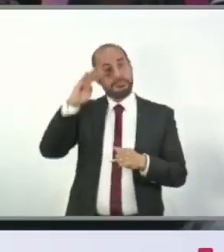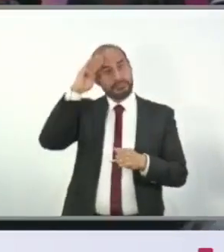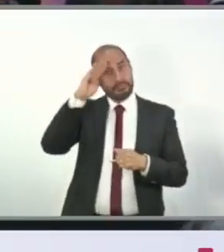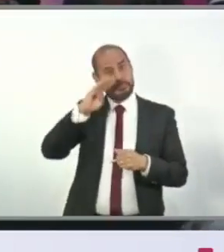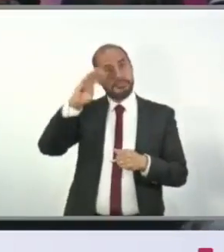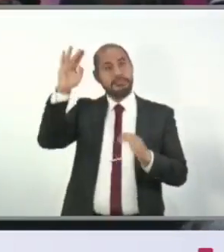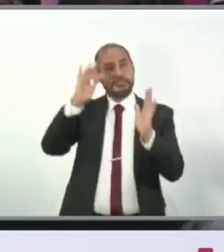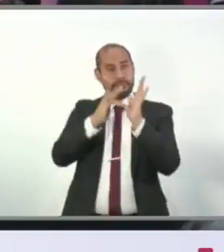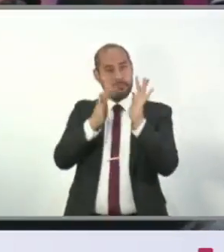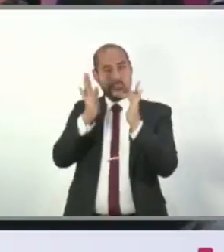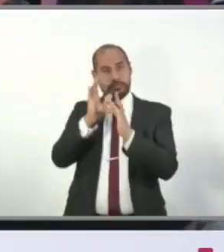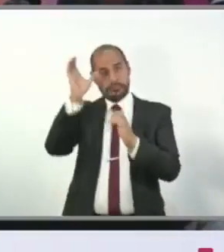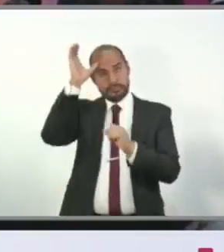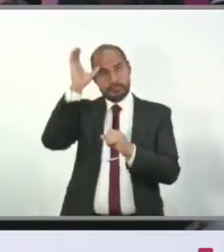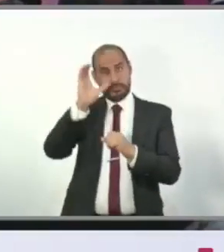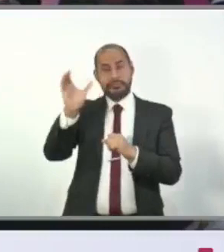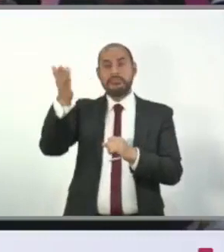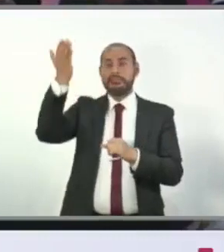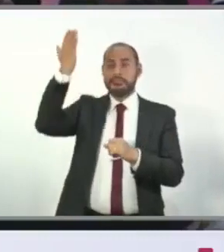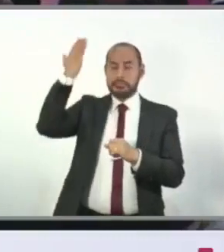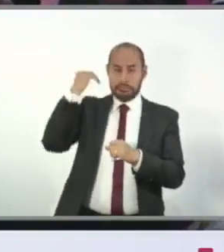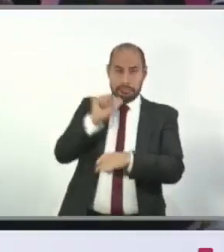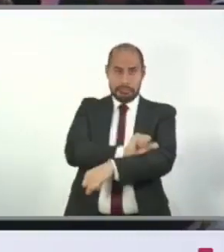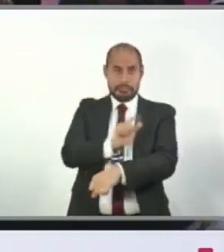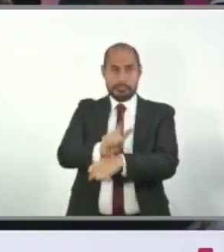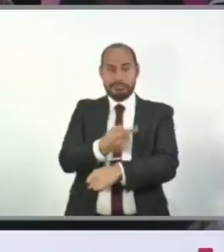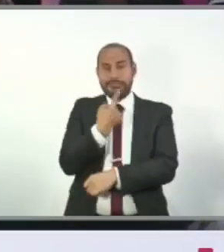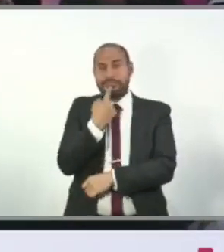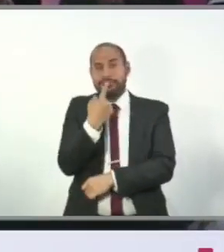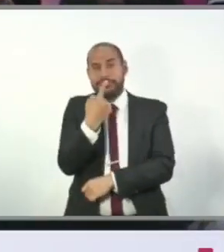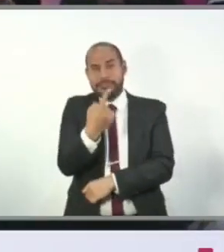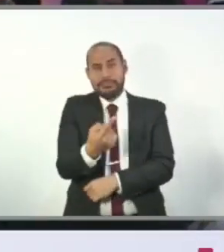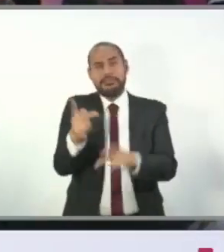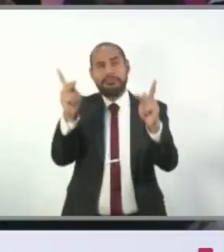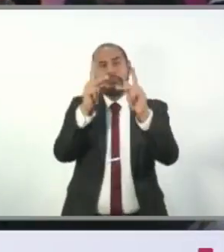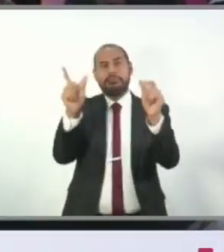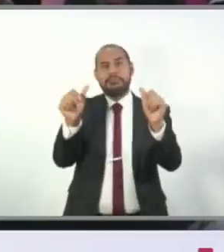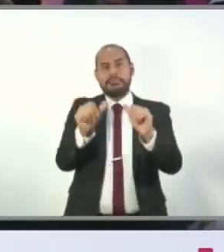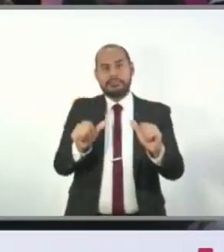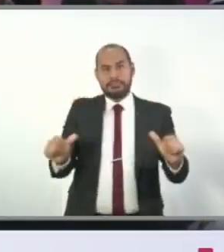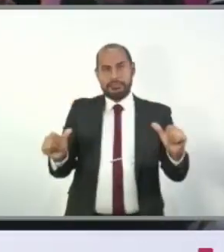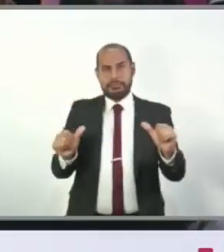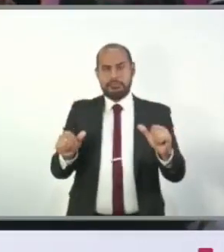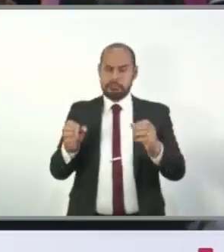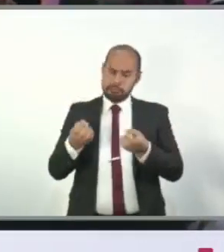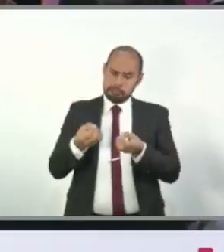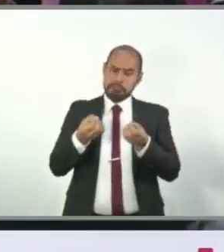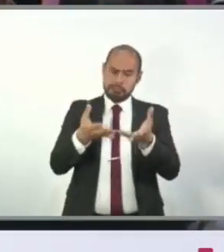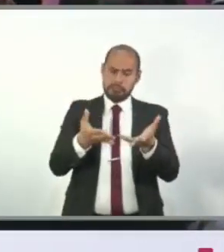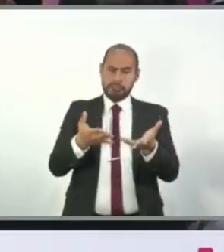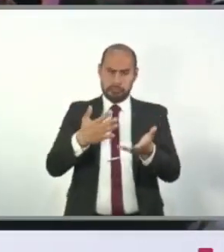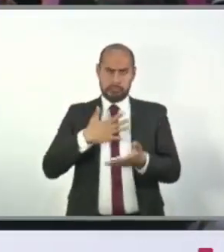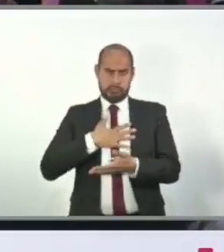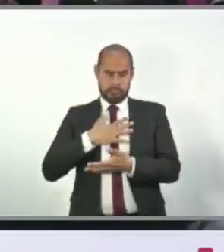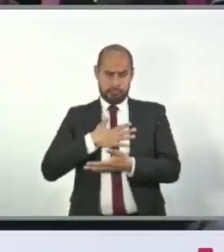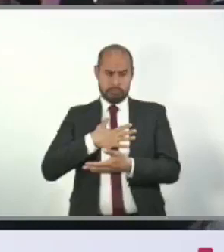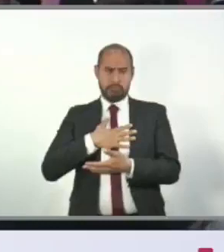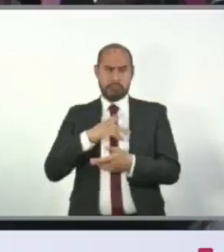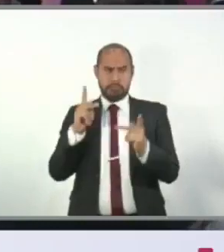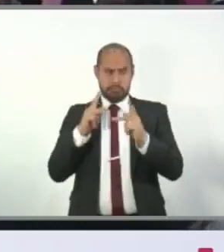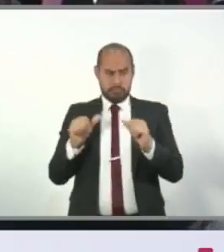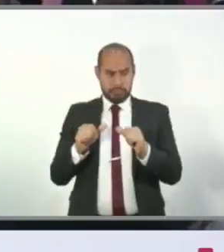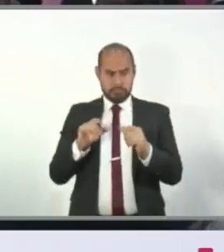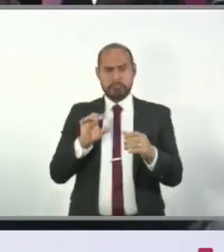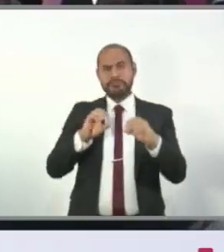Señor Jesucristo, que dijiste a tus apóstoles: la paz les dejo, mi paz les doy. No tengas